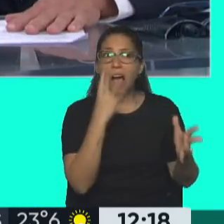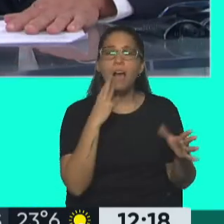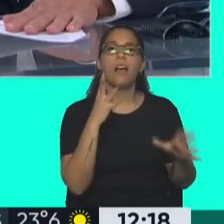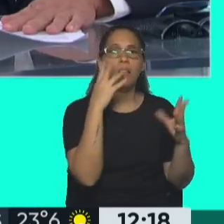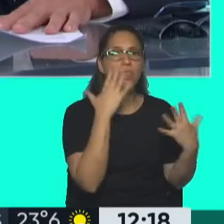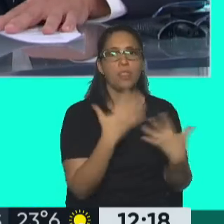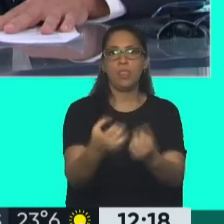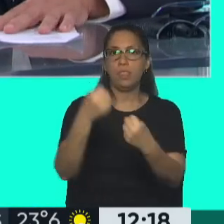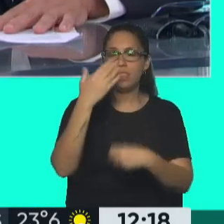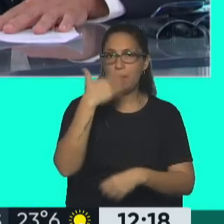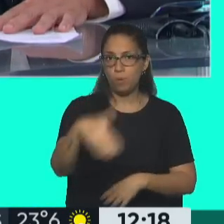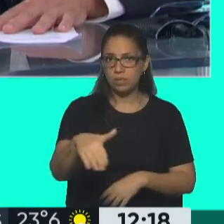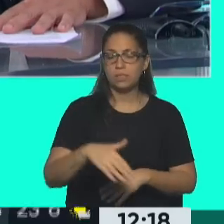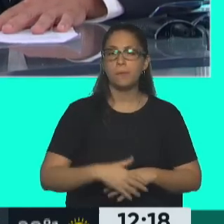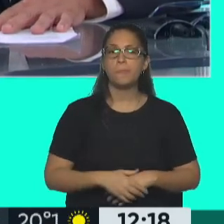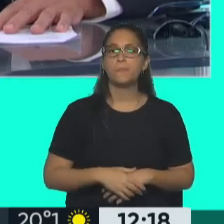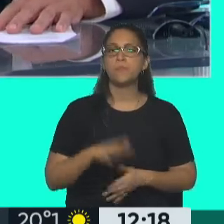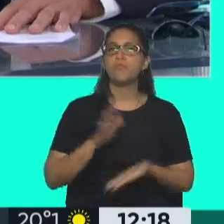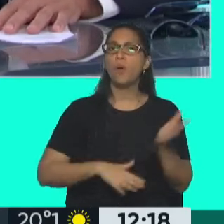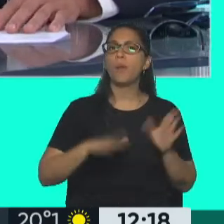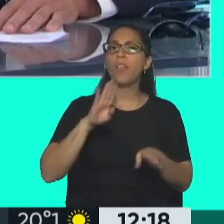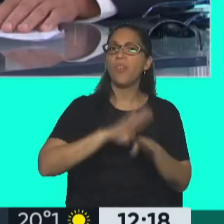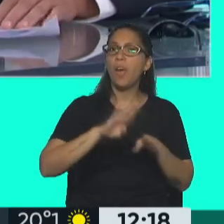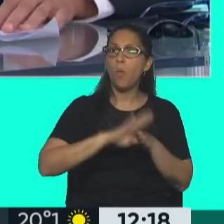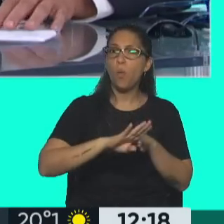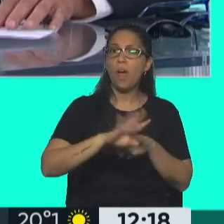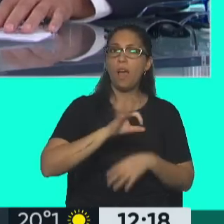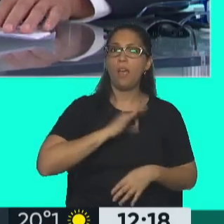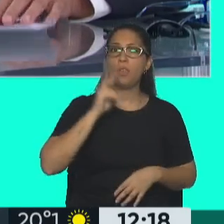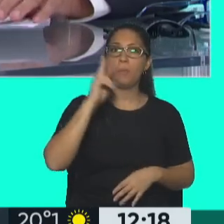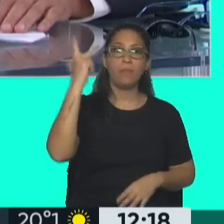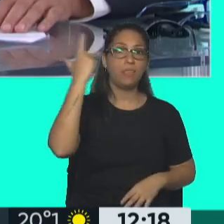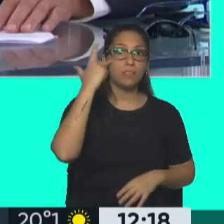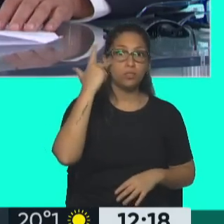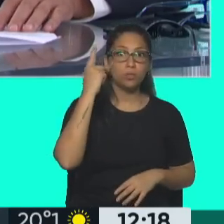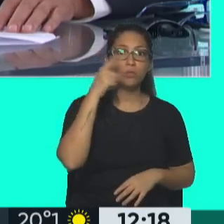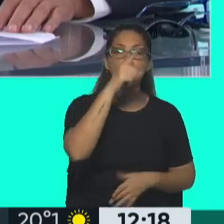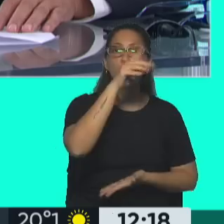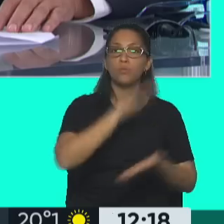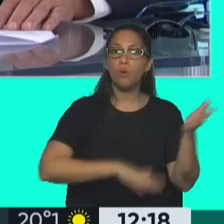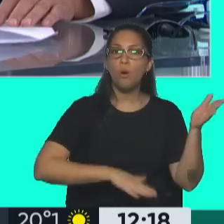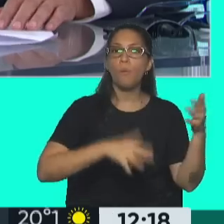informe sobre la deuda del año 2018, sobre el tema del